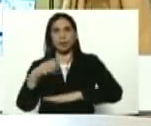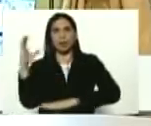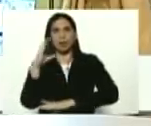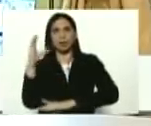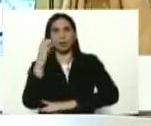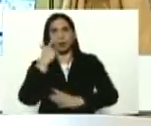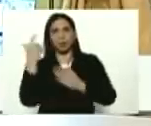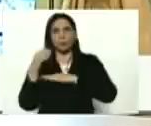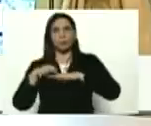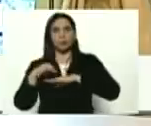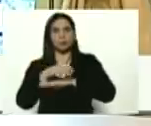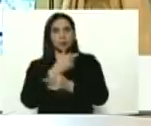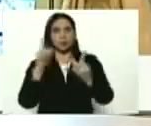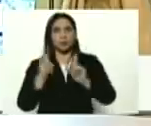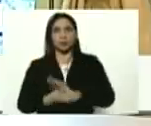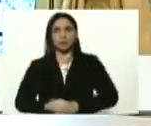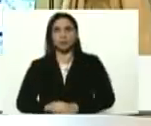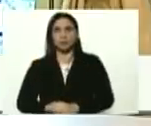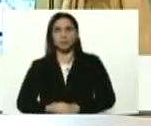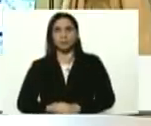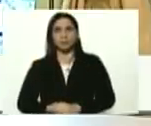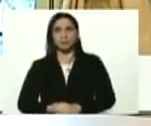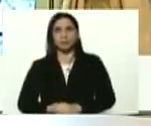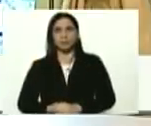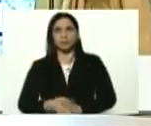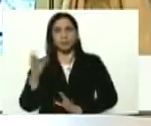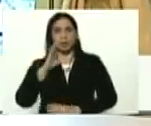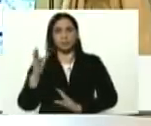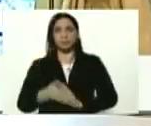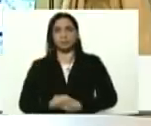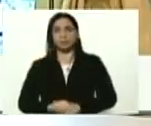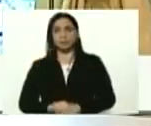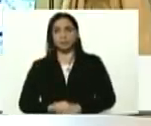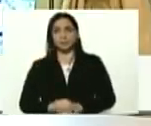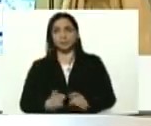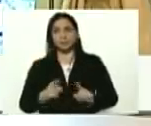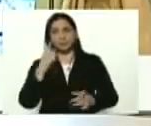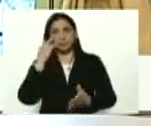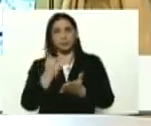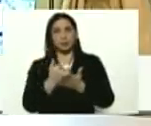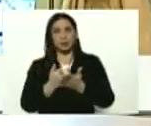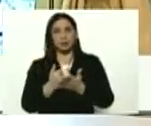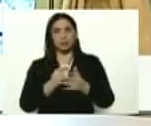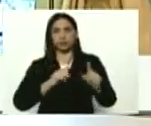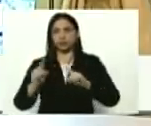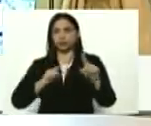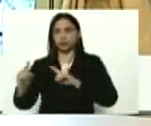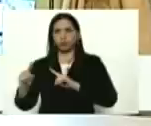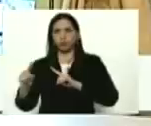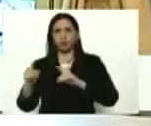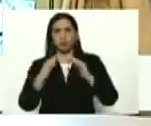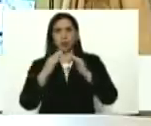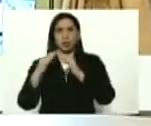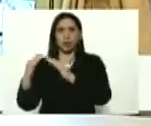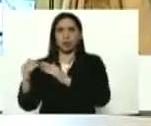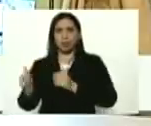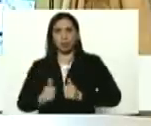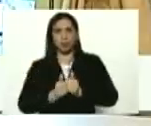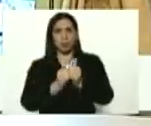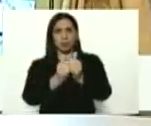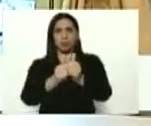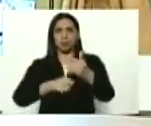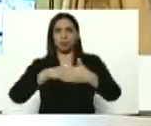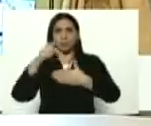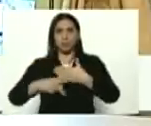Caricuao, municipio Libertador, distrito capital, para que veamos la activación de hogares acompañantes en el